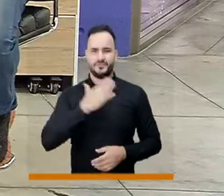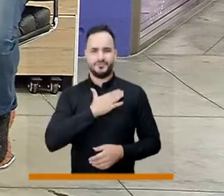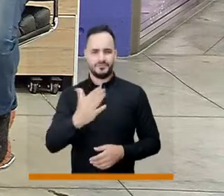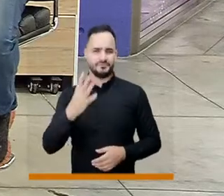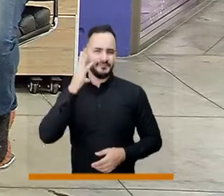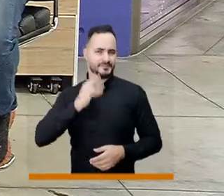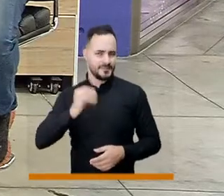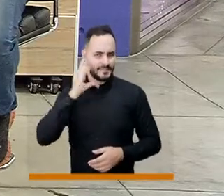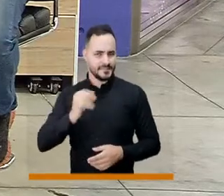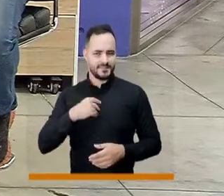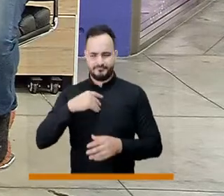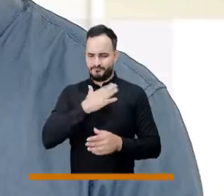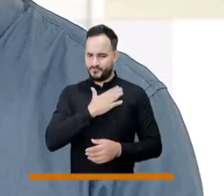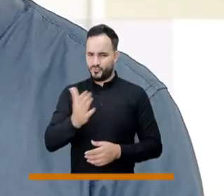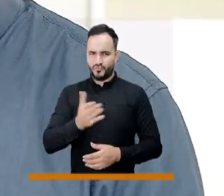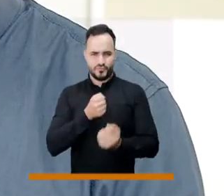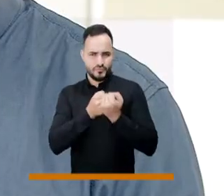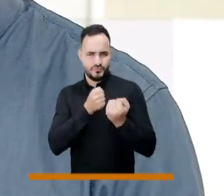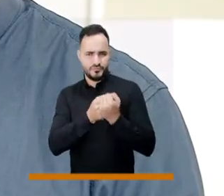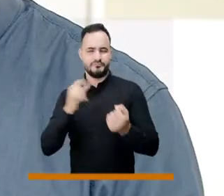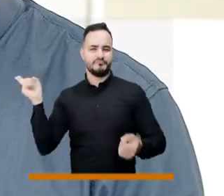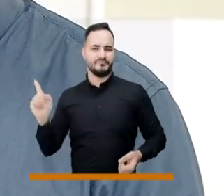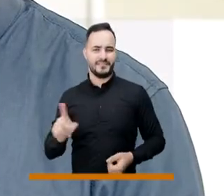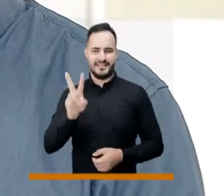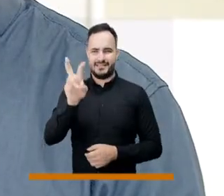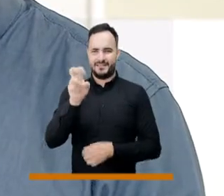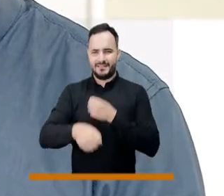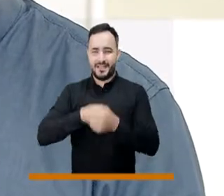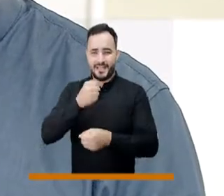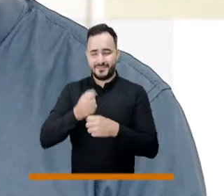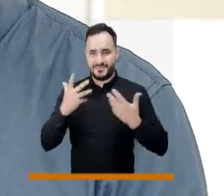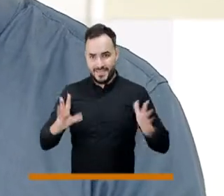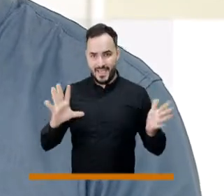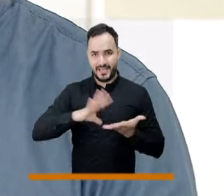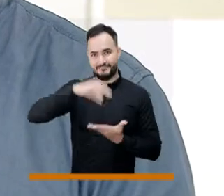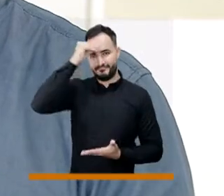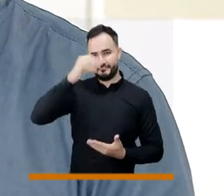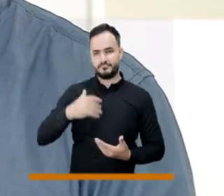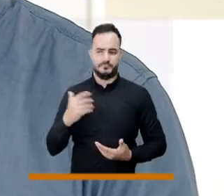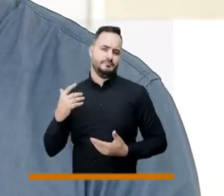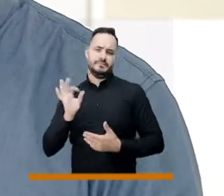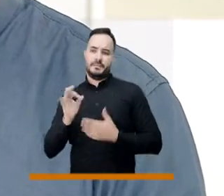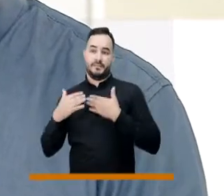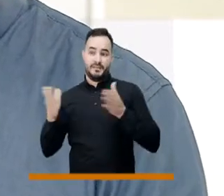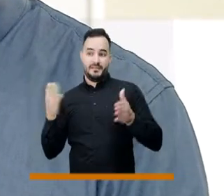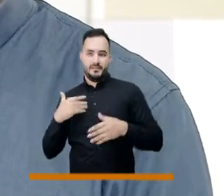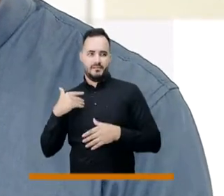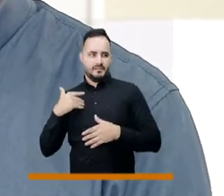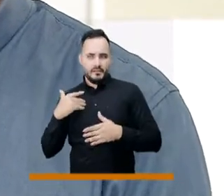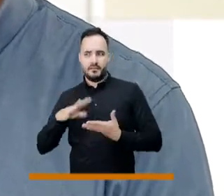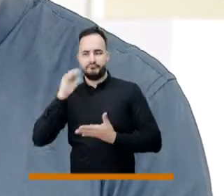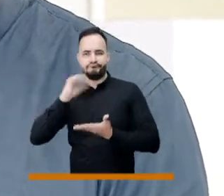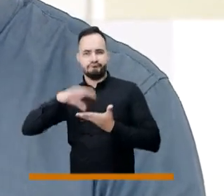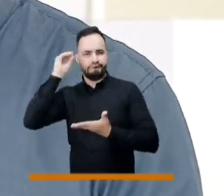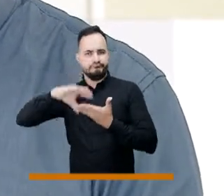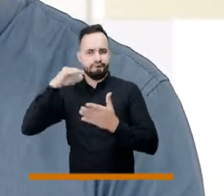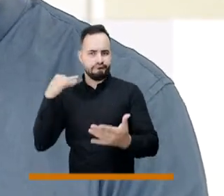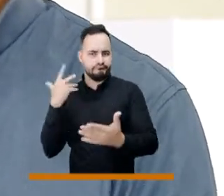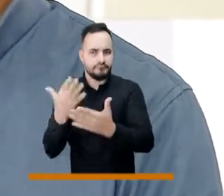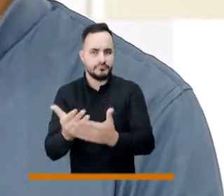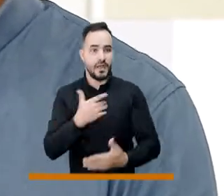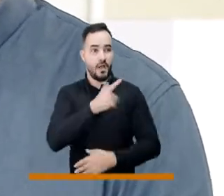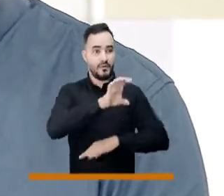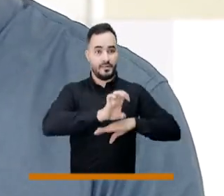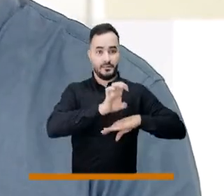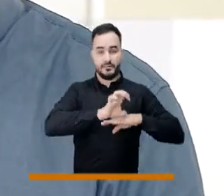apoyar obviamente toda esta búsqueda de crecimiento económico de nuestra ciudad. Por supuesto, no, estamos con toda la disposición, la experiencia, ya hemos aprendido, tenemos